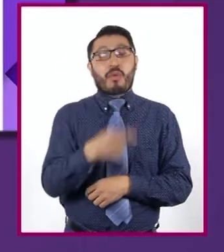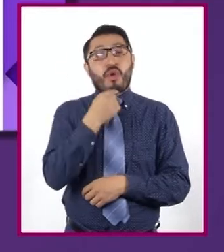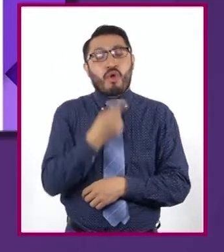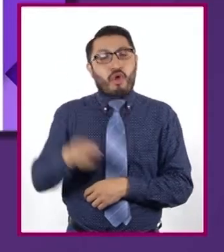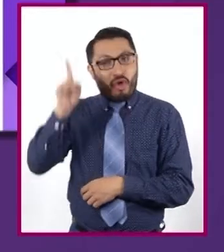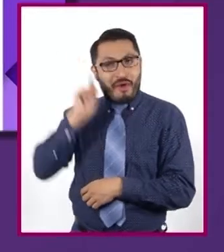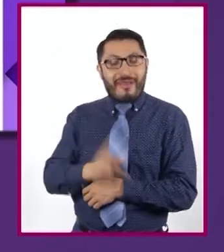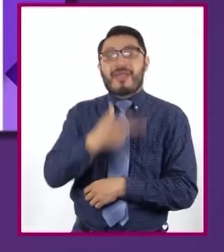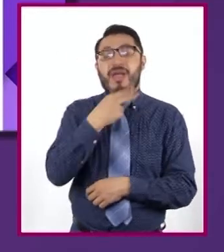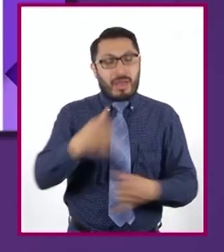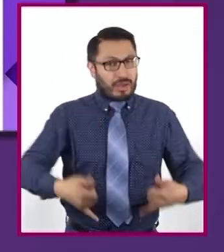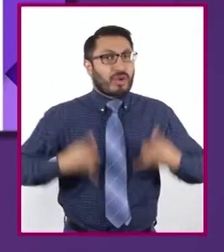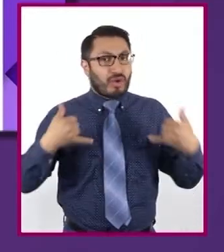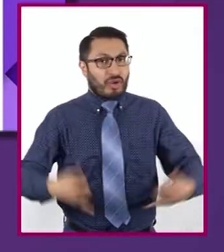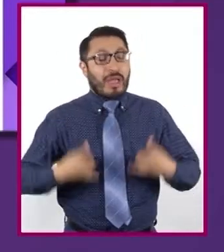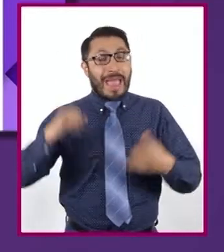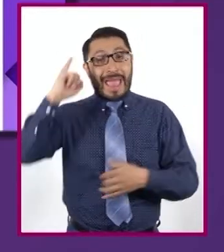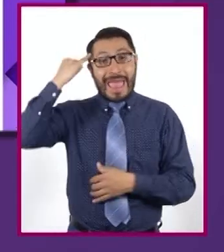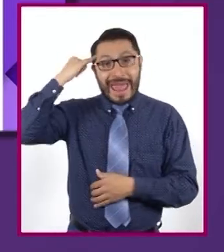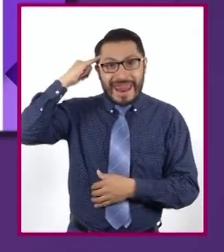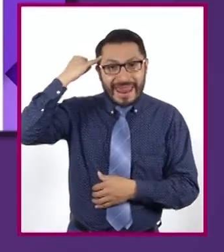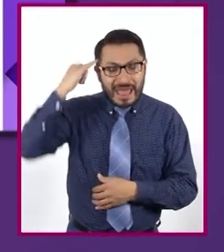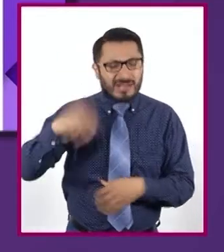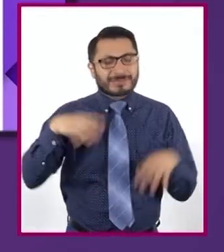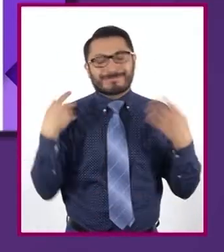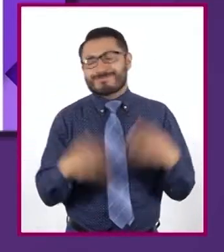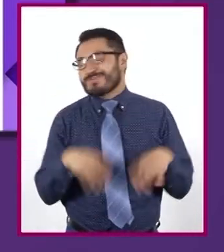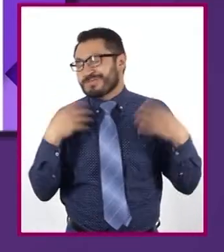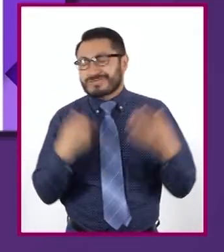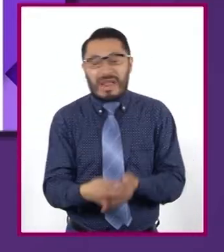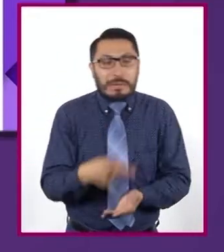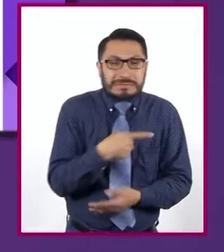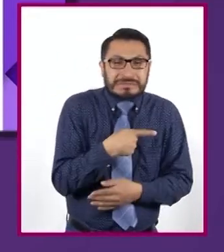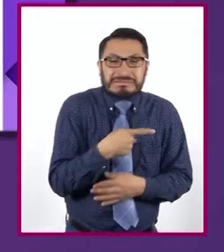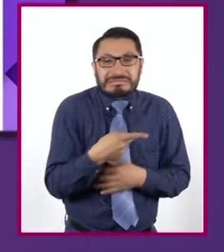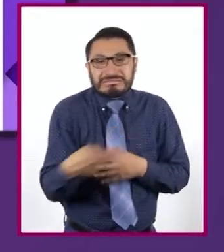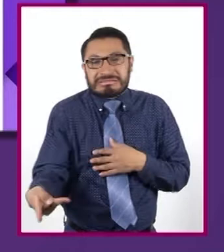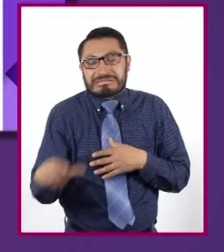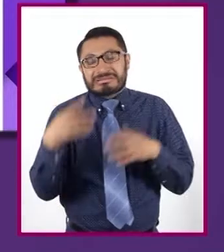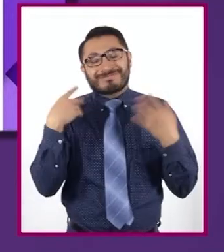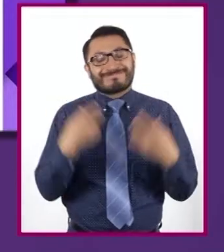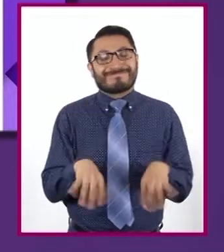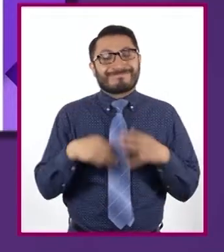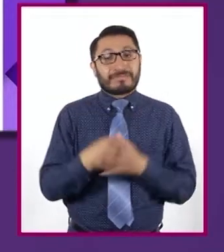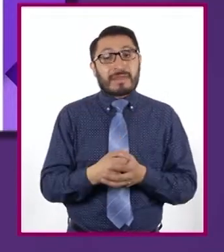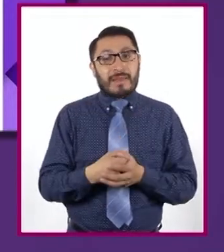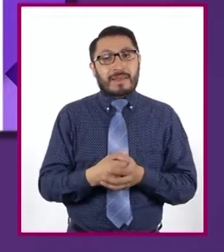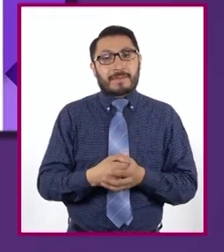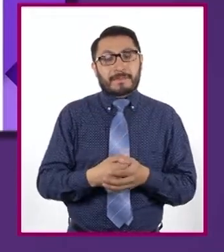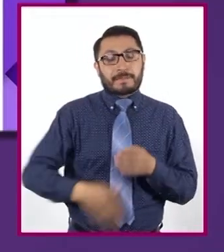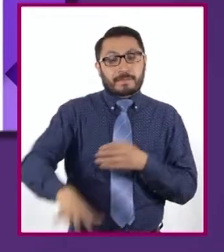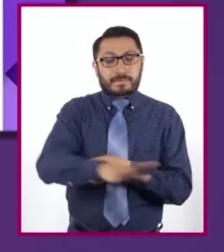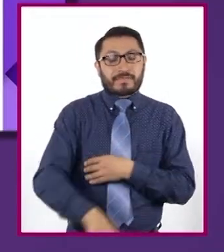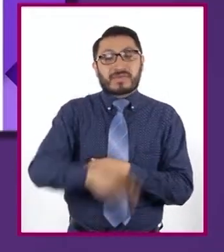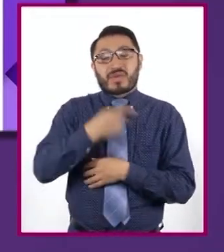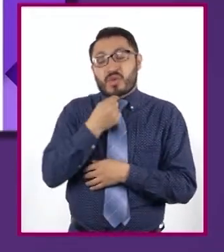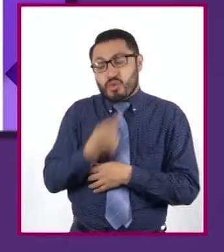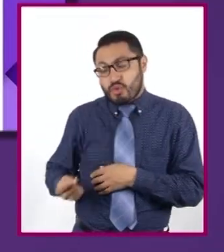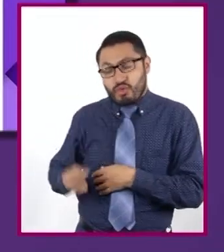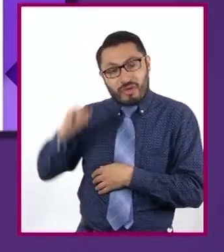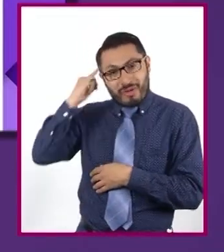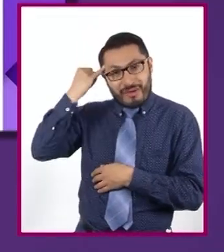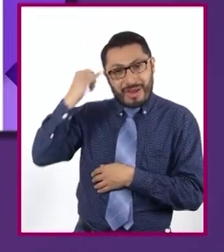niñas, niños y adolescentes indígenas enfrentaban situación de pobreza. De la población infantil indígena, el